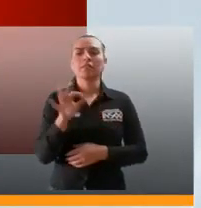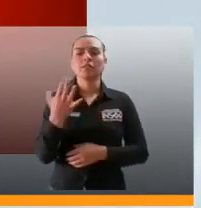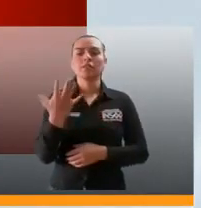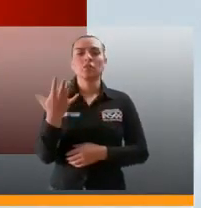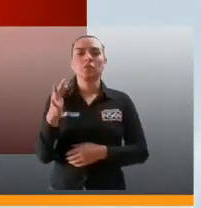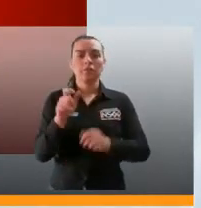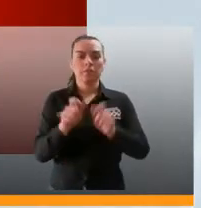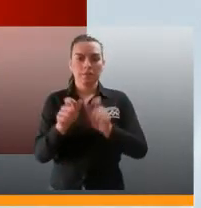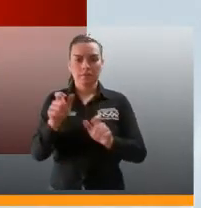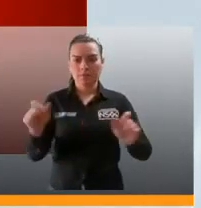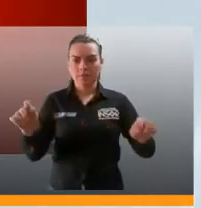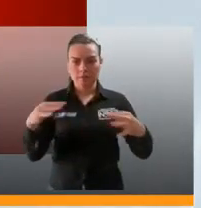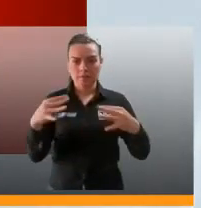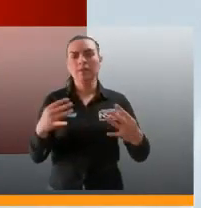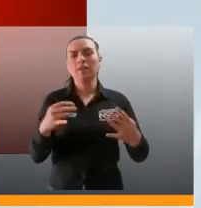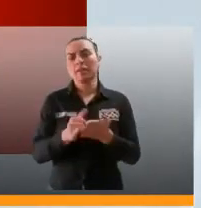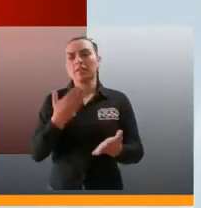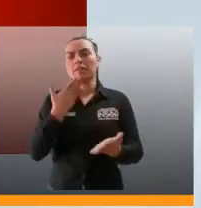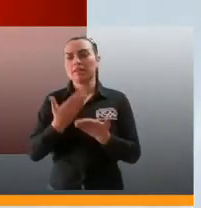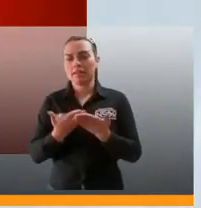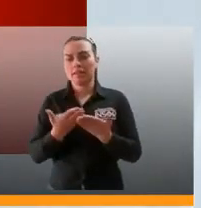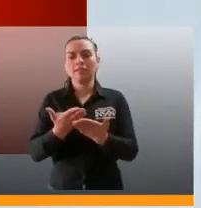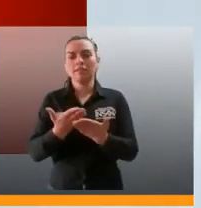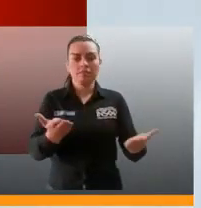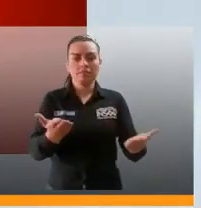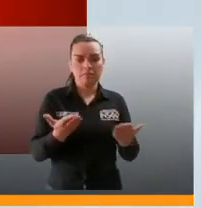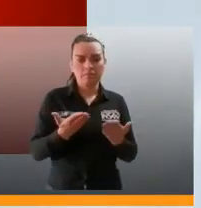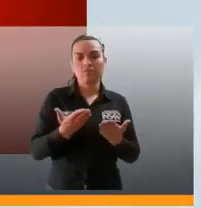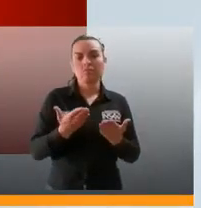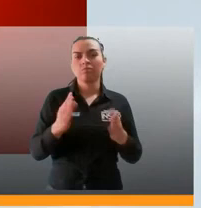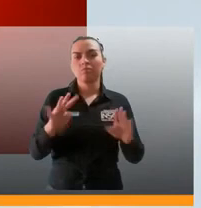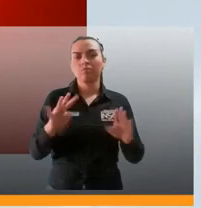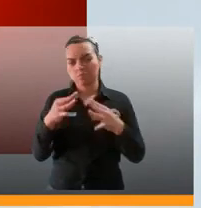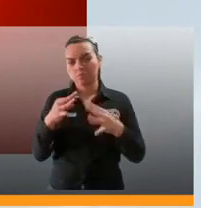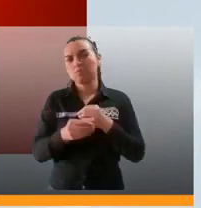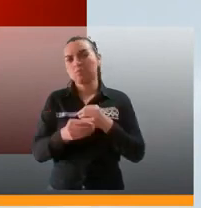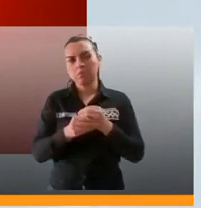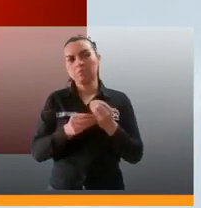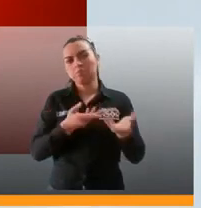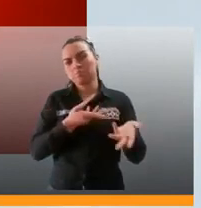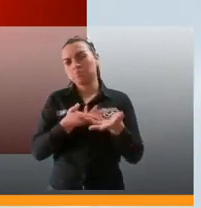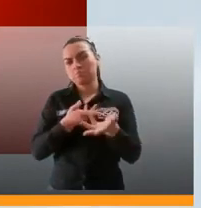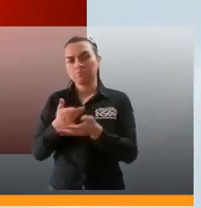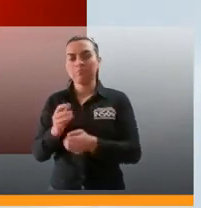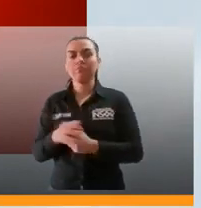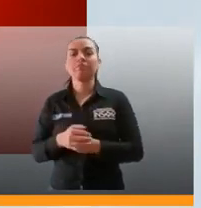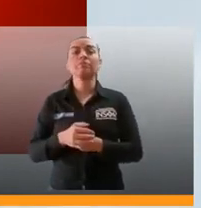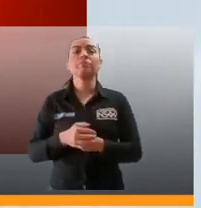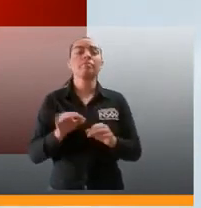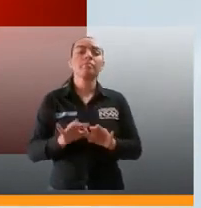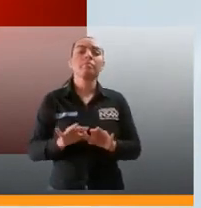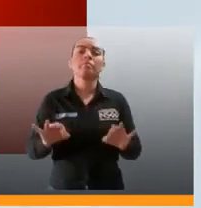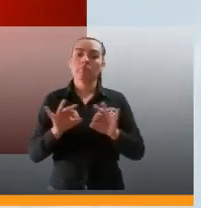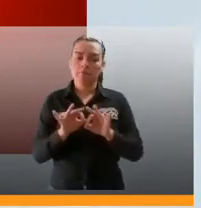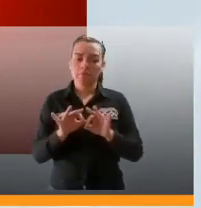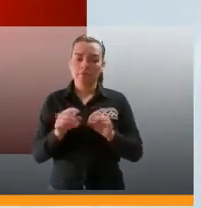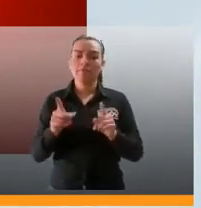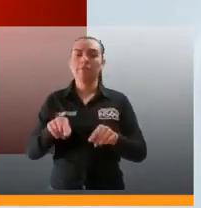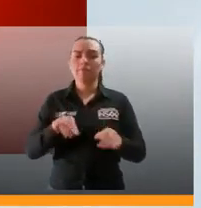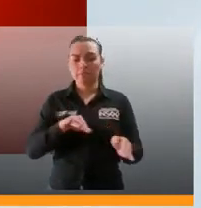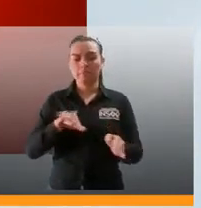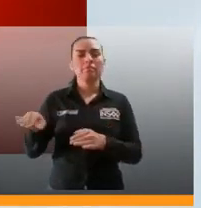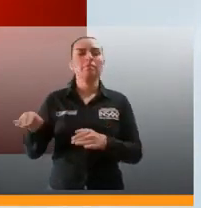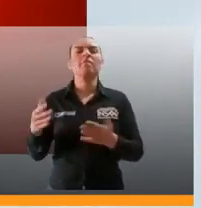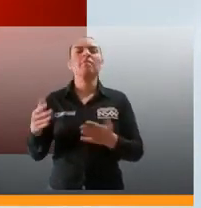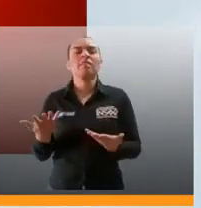por escucharnos y por esta interacción que tienen con nosotros. Bueno, hay algo muy importante y es identificar el